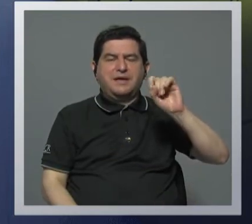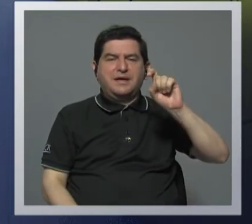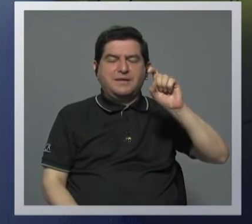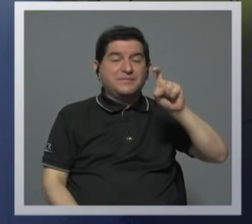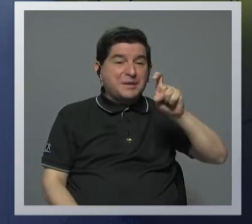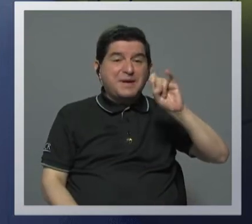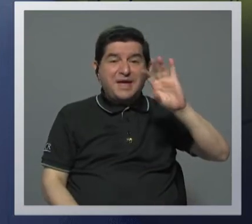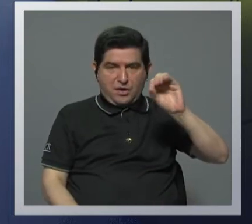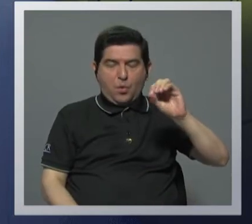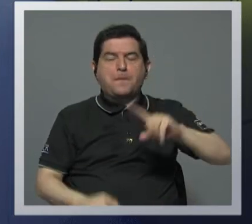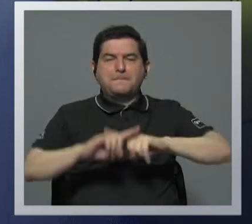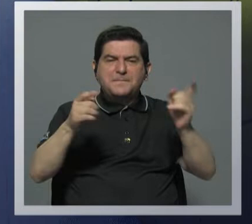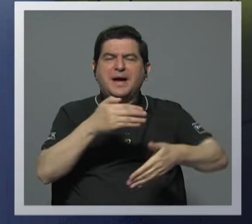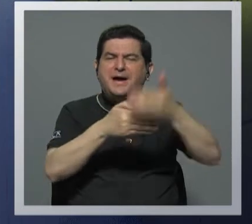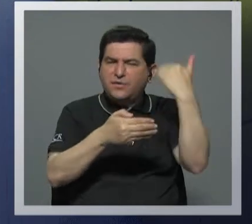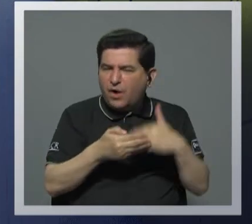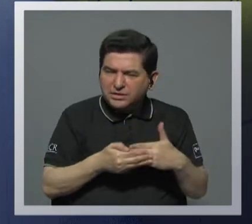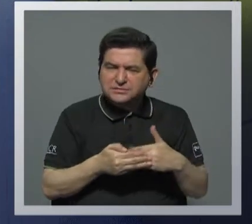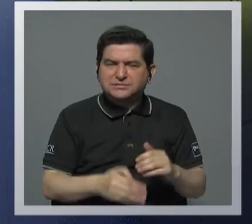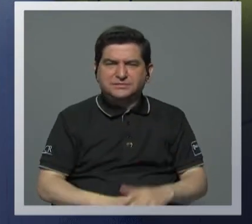pero antes de eso,